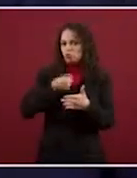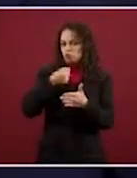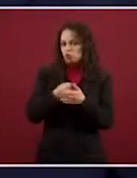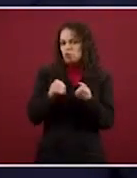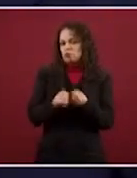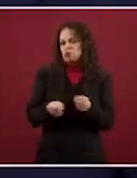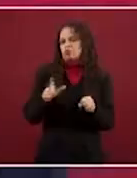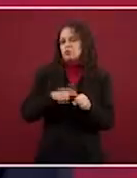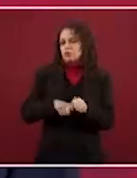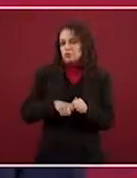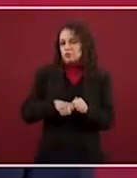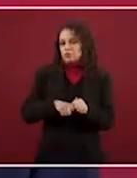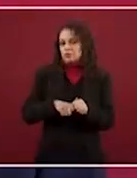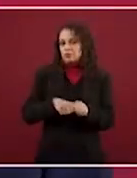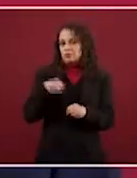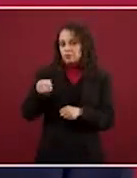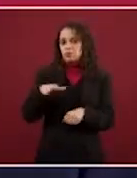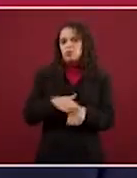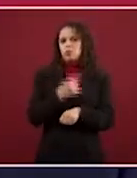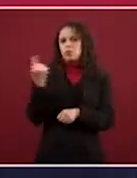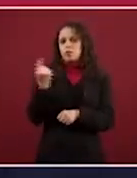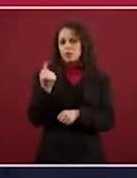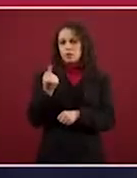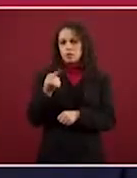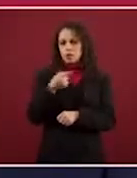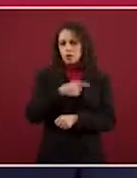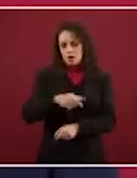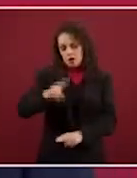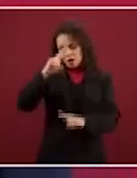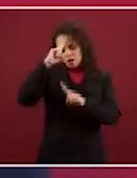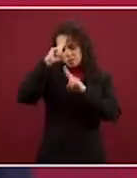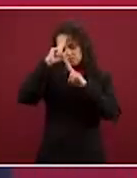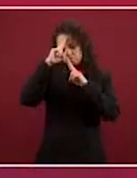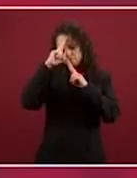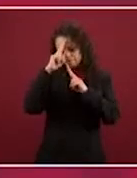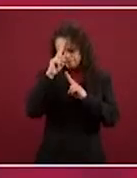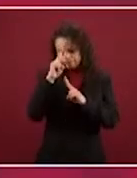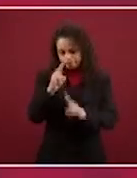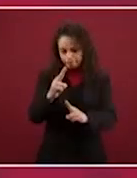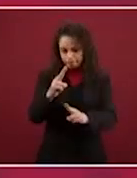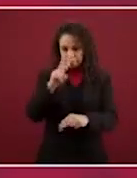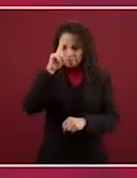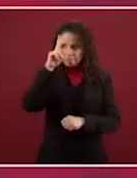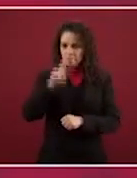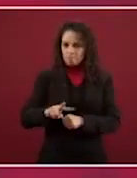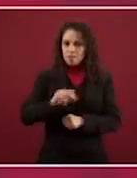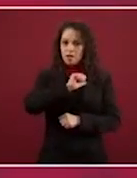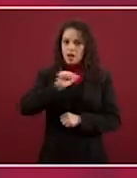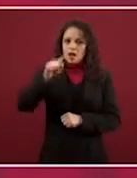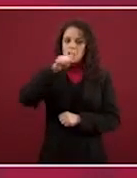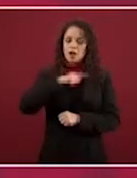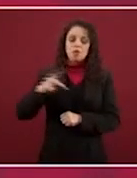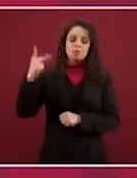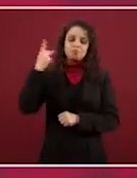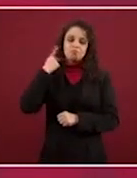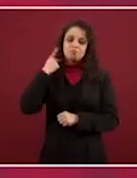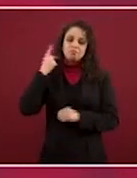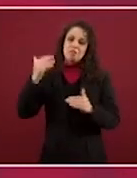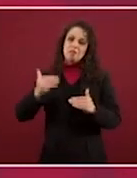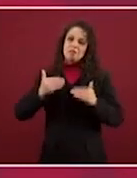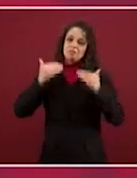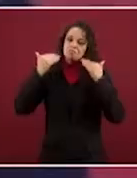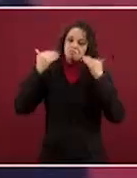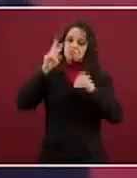haciendo honor a lo que ha hecho nuestra política exterior, que ha